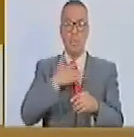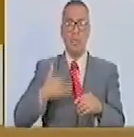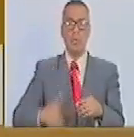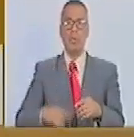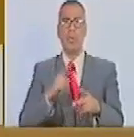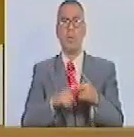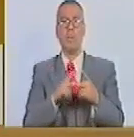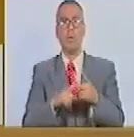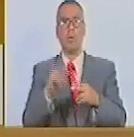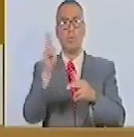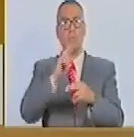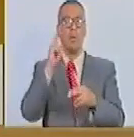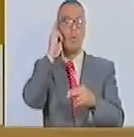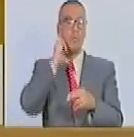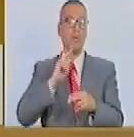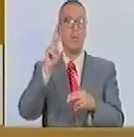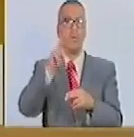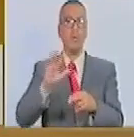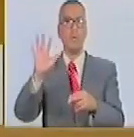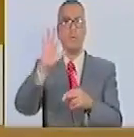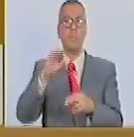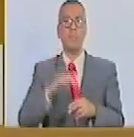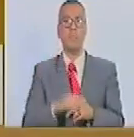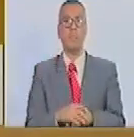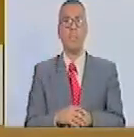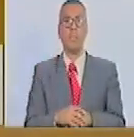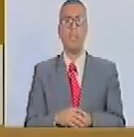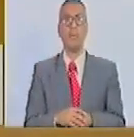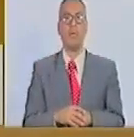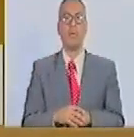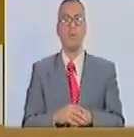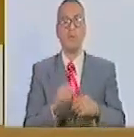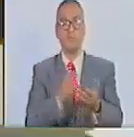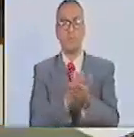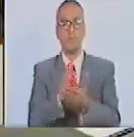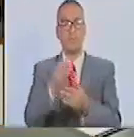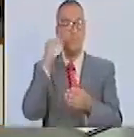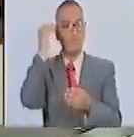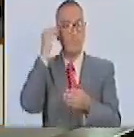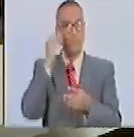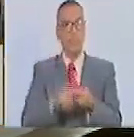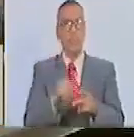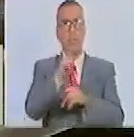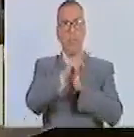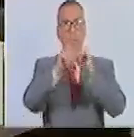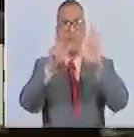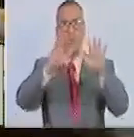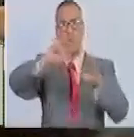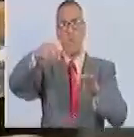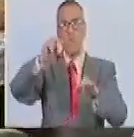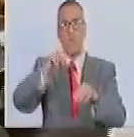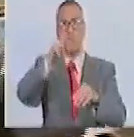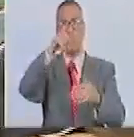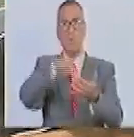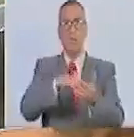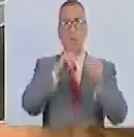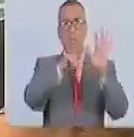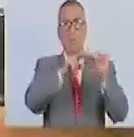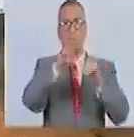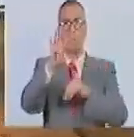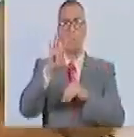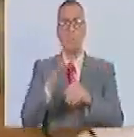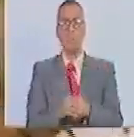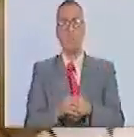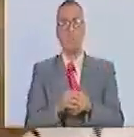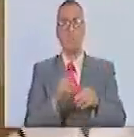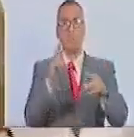China y la República Bolivariana de Venezuela. Considerando que el 28 de junio de 1974